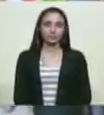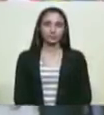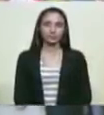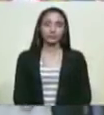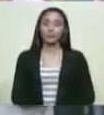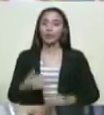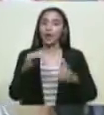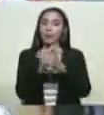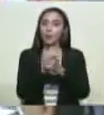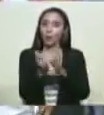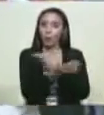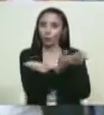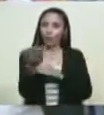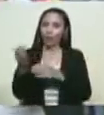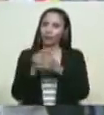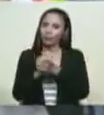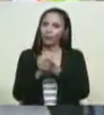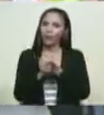Compañeros, compañera.